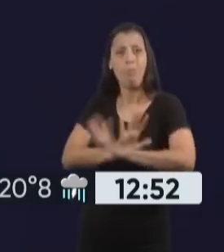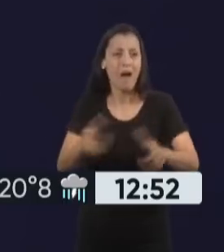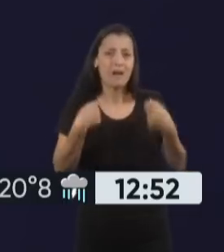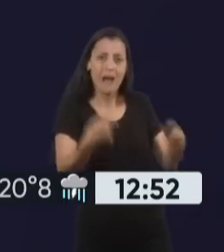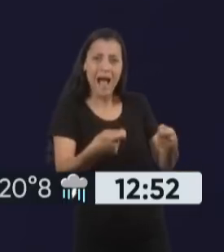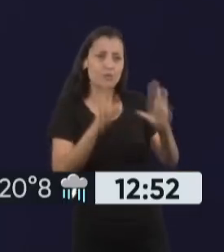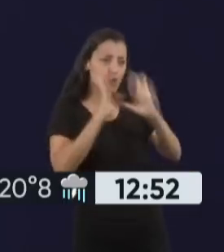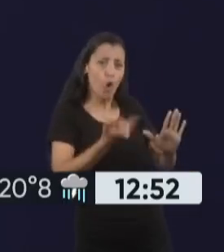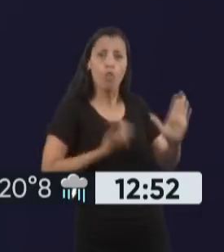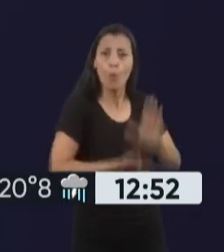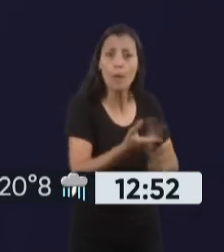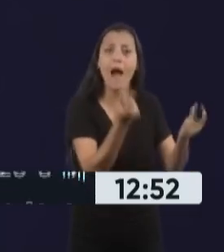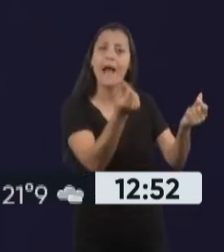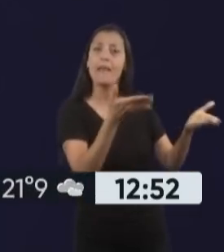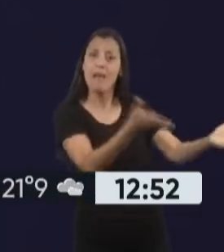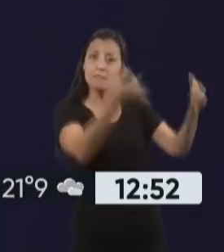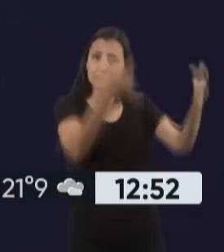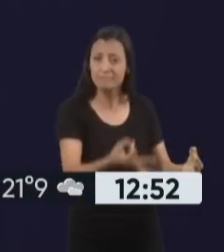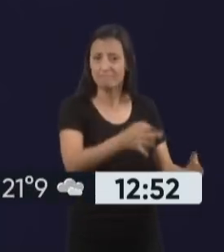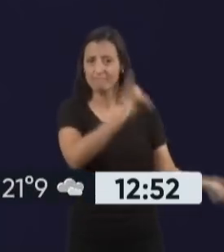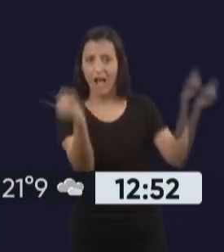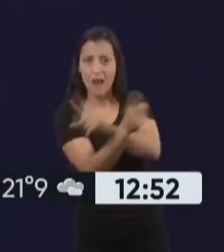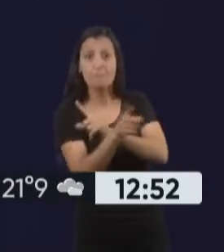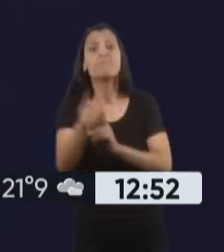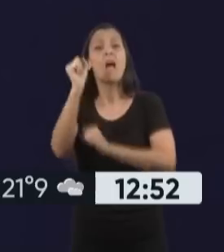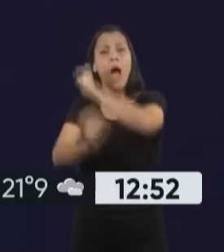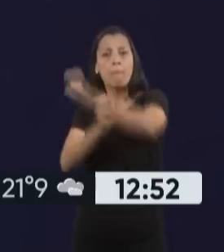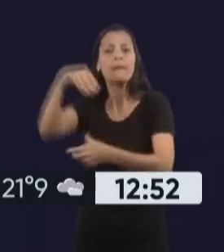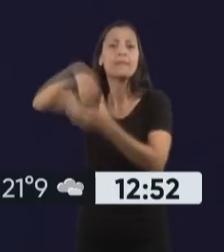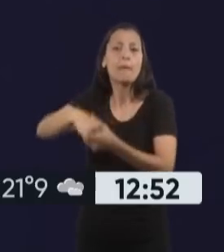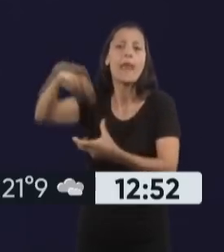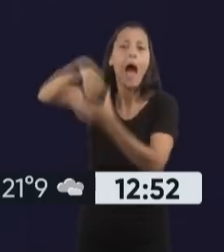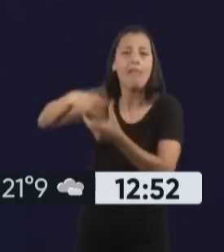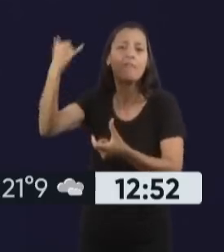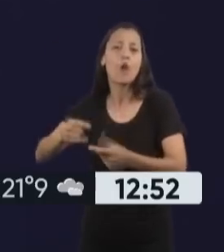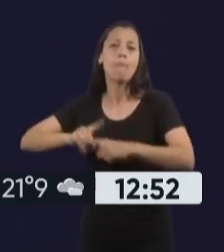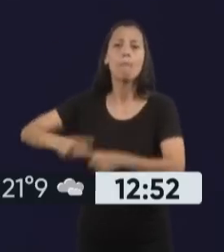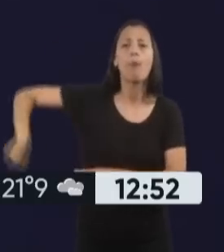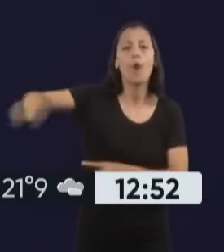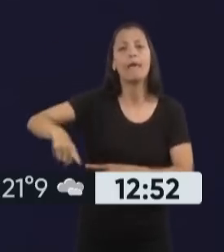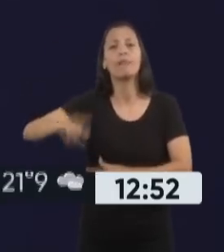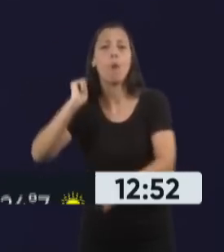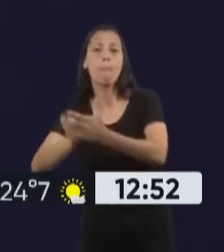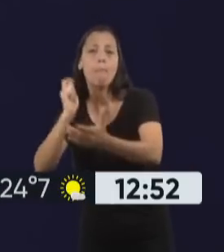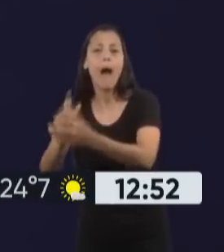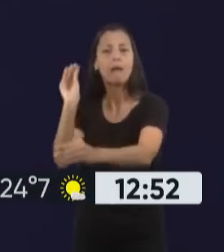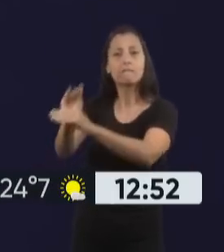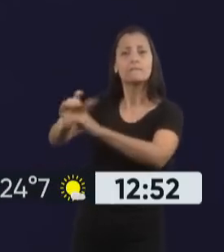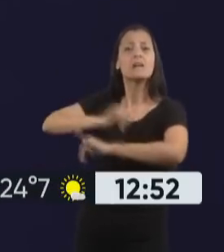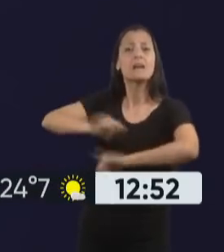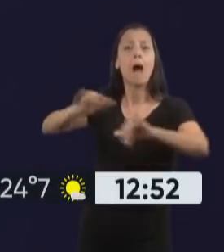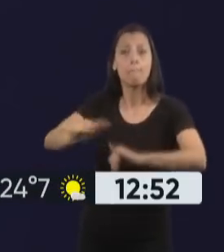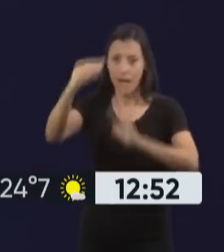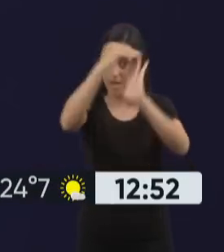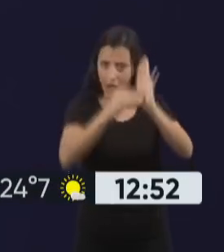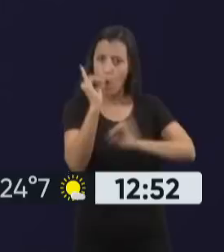dedicarse a brindar un servicio de calidad, la empresa funcionó como una plataforma de campaña para los funcionarios de turno. Voy a dar algunos datos para que tomen